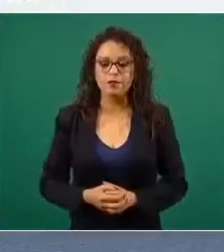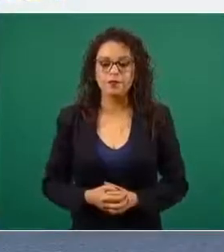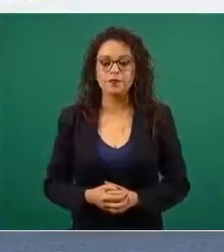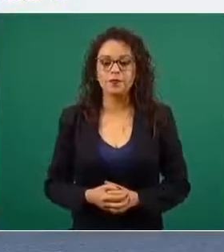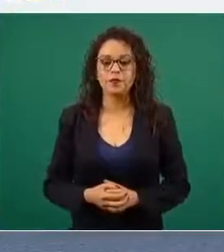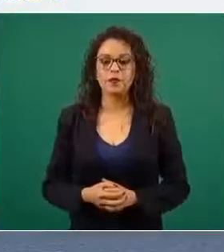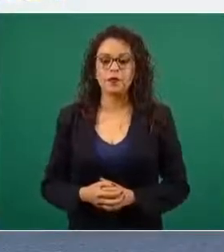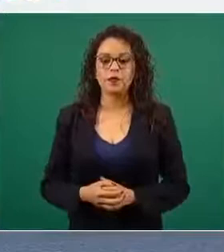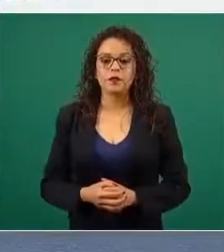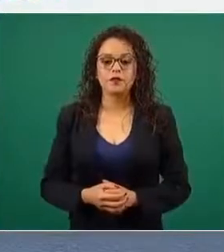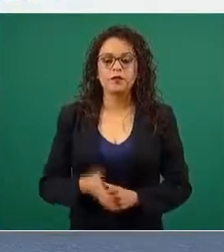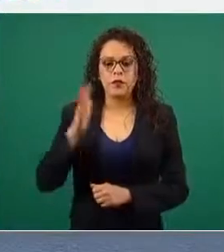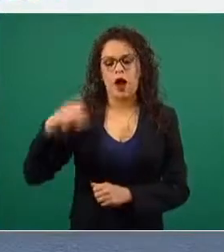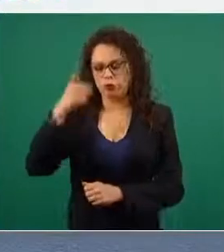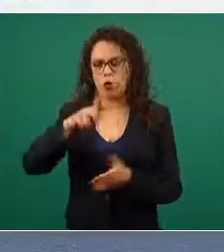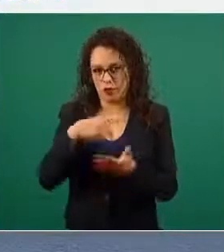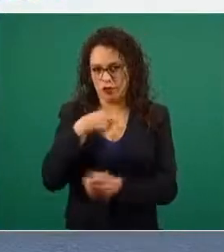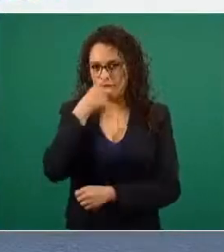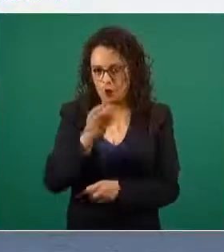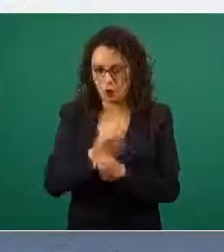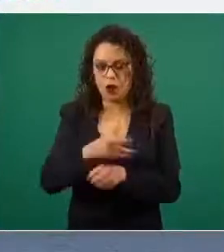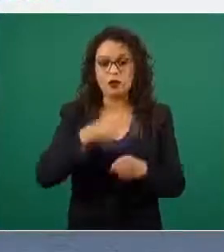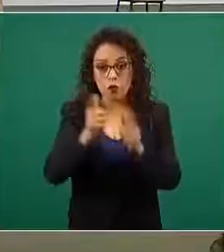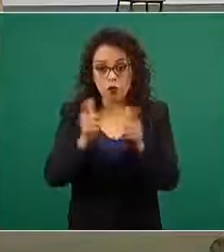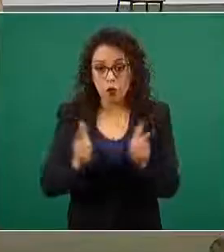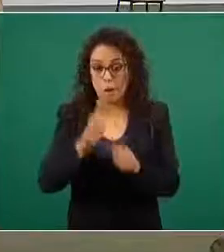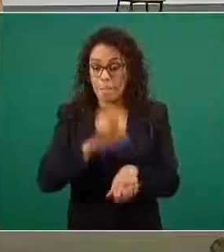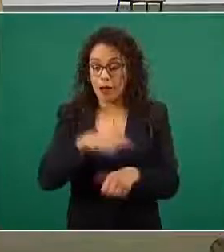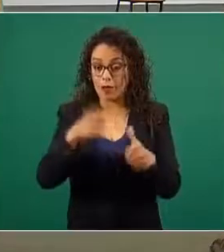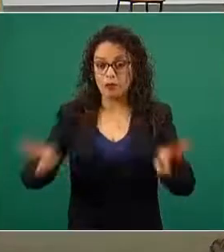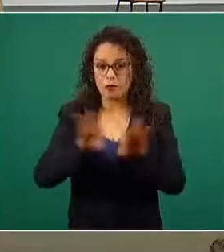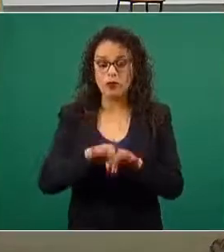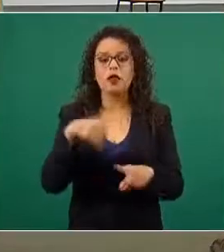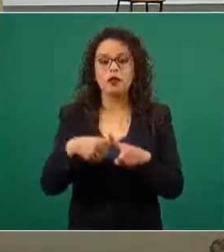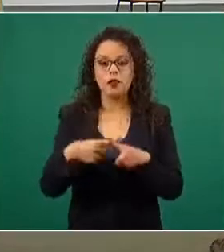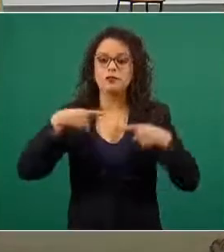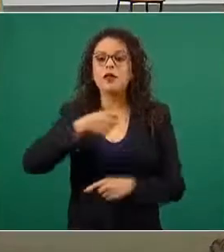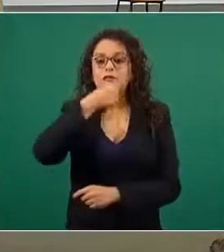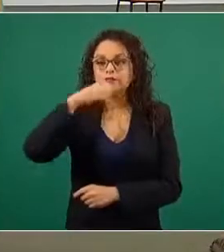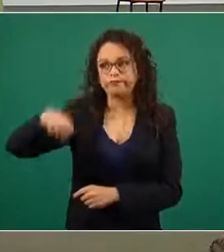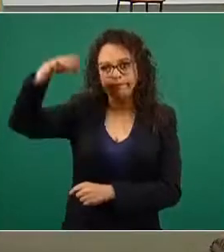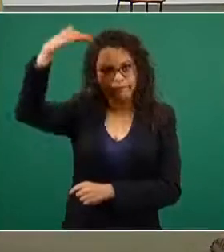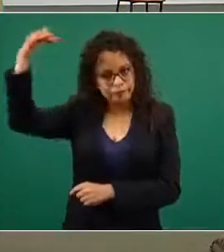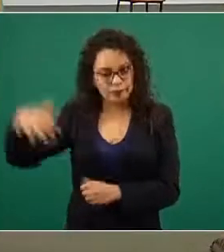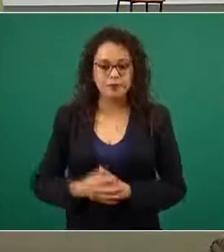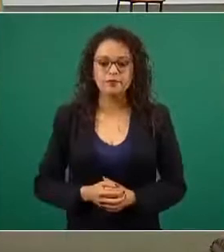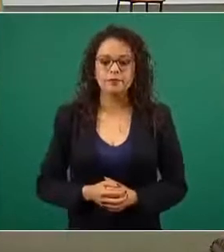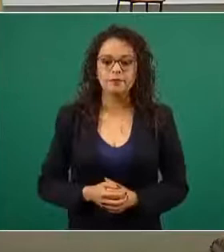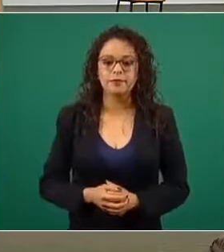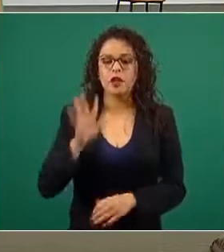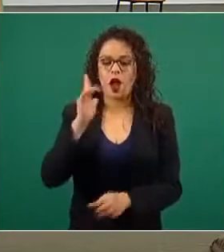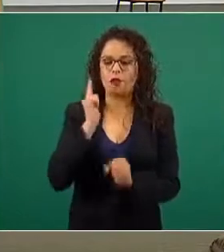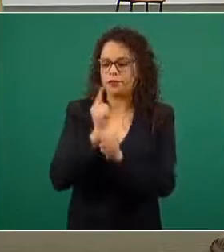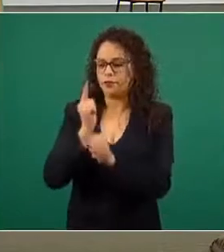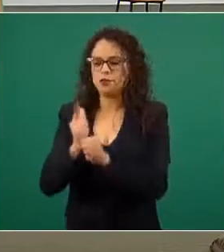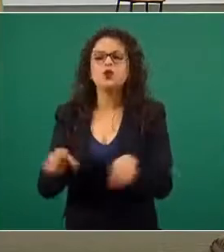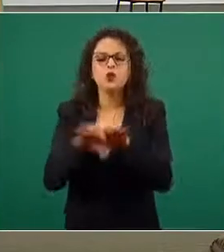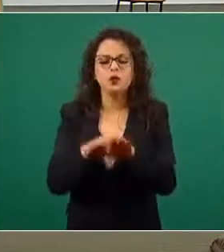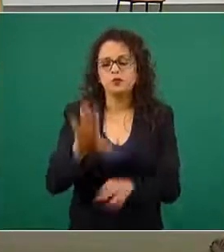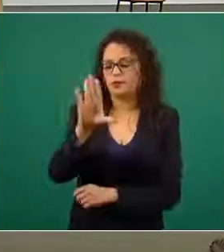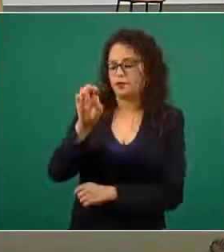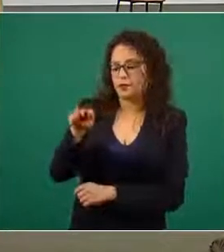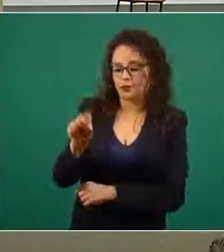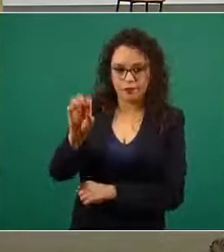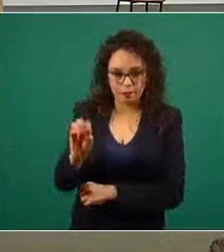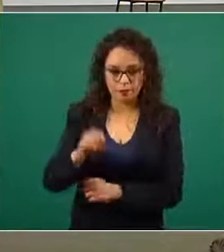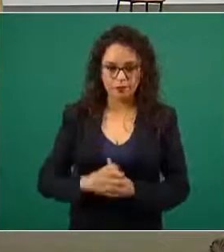vez, como ya lo mencionamos, el segundo grupo de priorización son las personas adultas mayores. Hemos identificado, con base en el Censo Nacional de